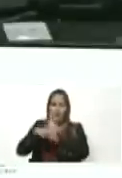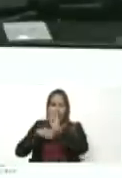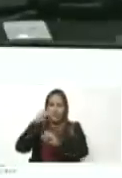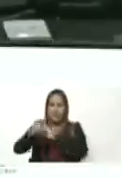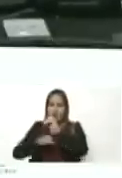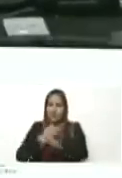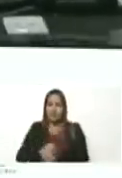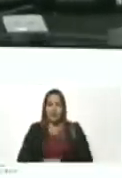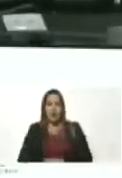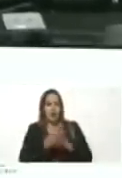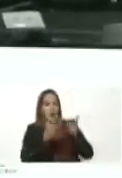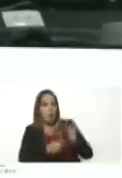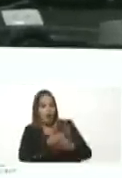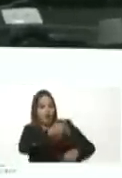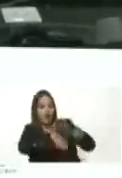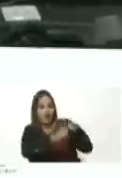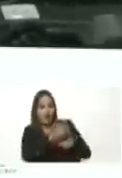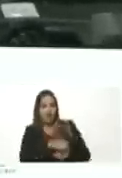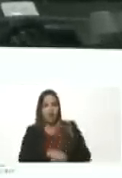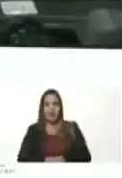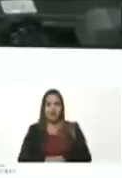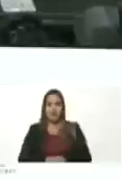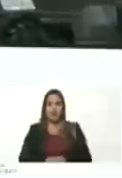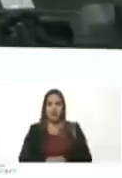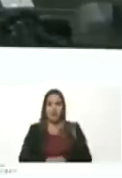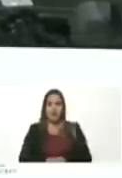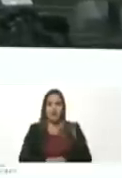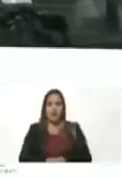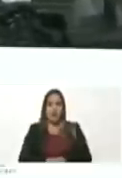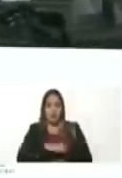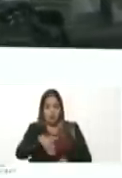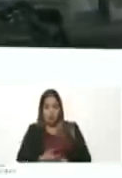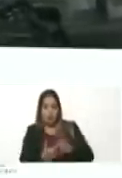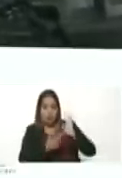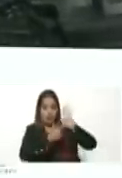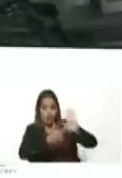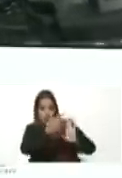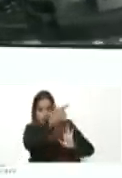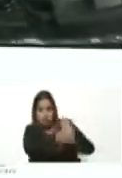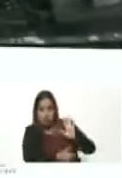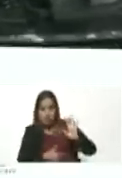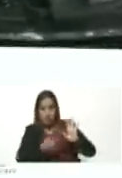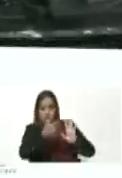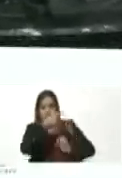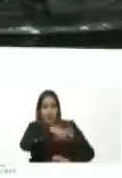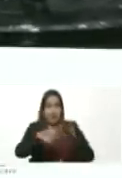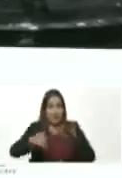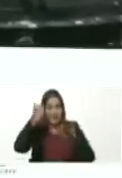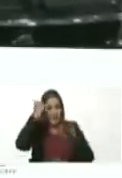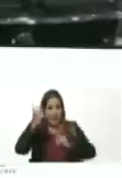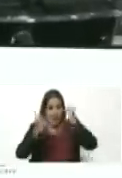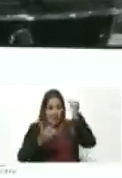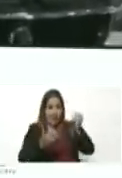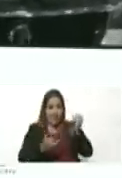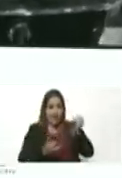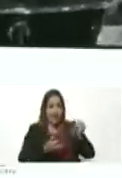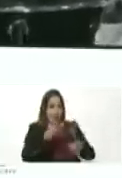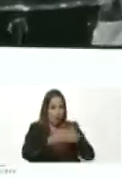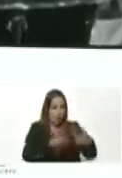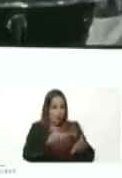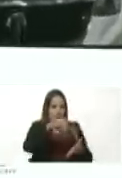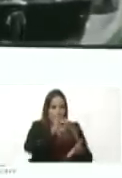cuánto los vamos a vender? Aquí están. Pueden mostrarlo en la cámara para que la gente tenga una idea y vaya ahorrando, vaya